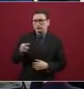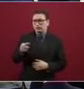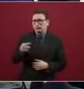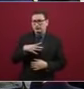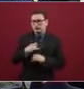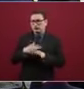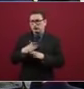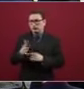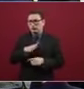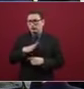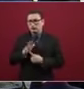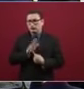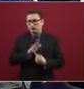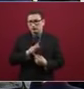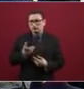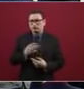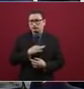mano, pero